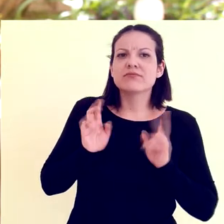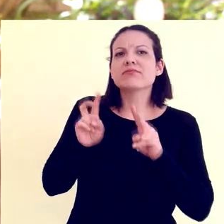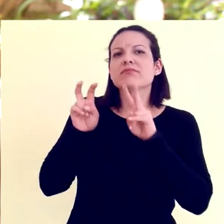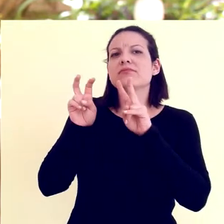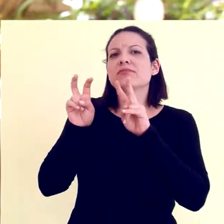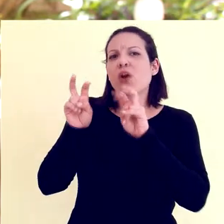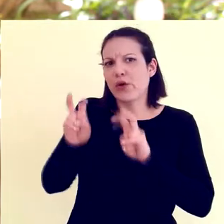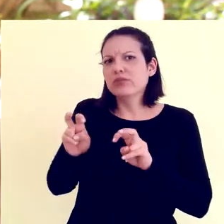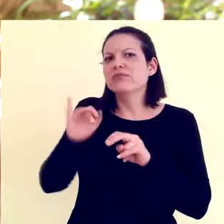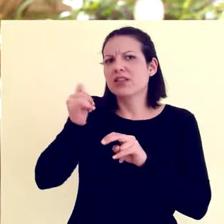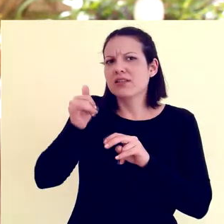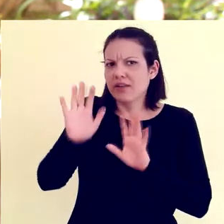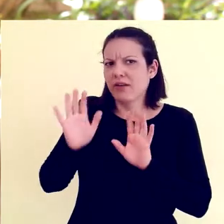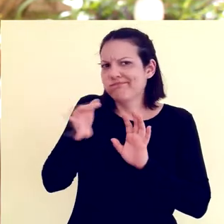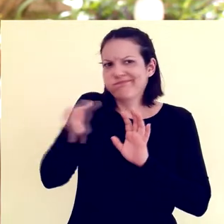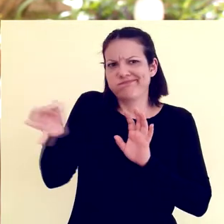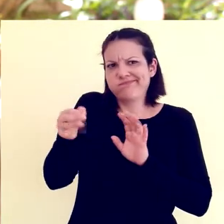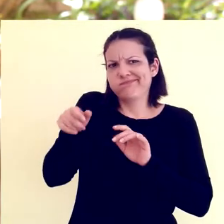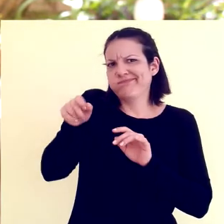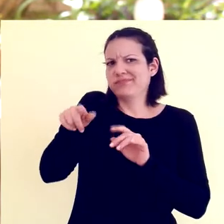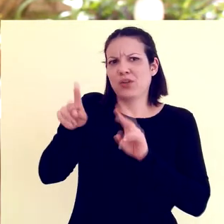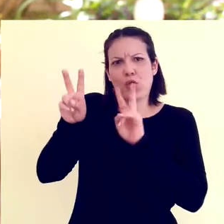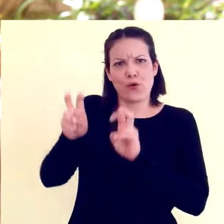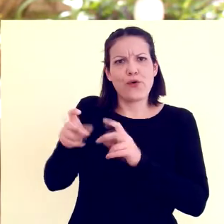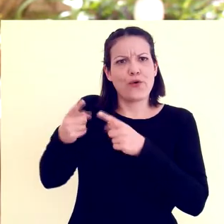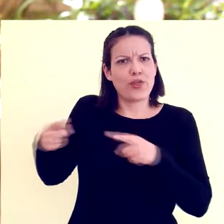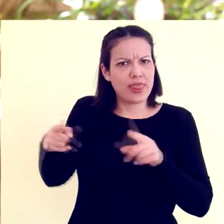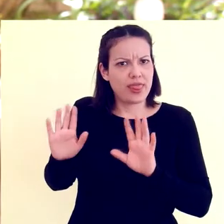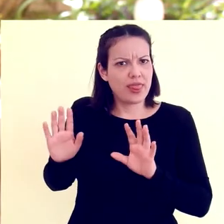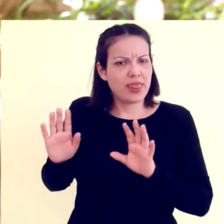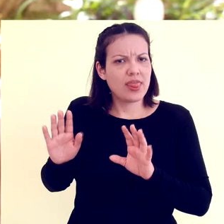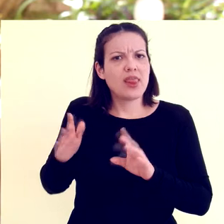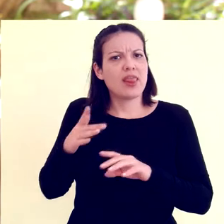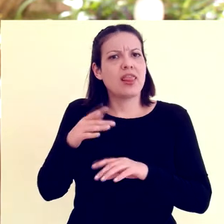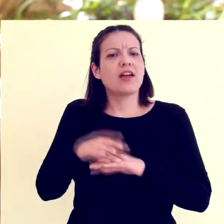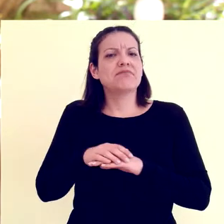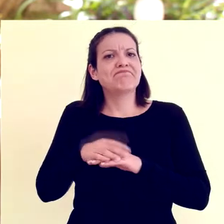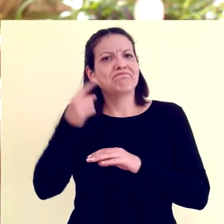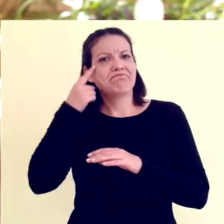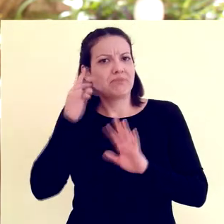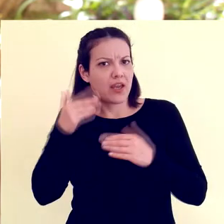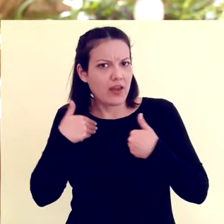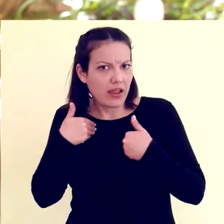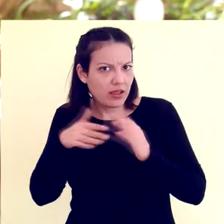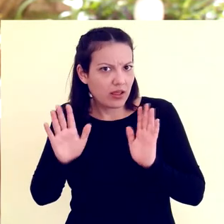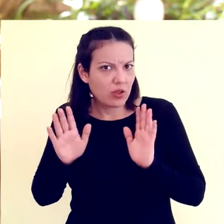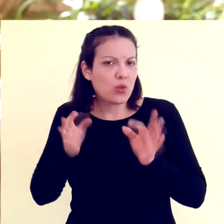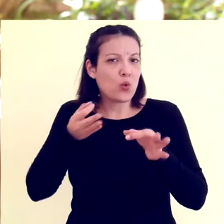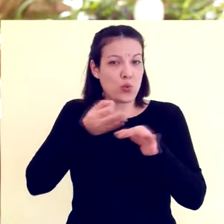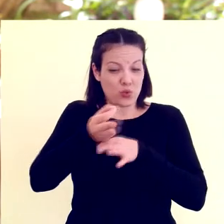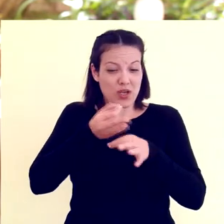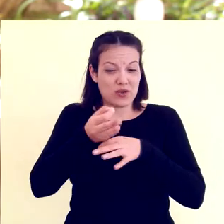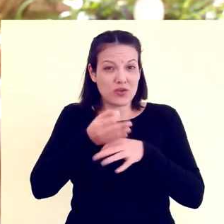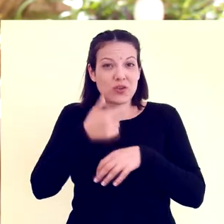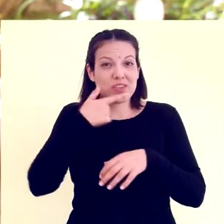es contenido, sí, es contenido, absolutamente, es contenido. Creo que la educación